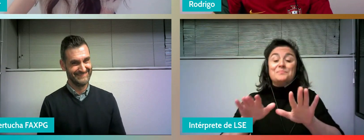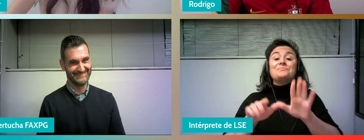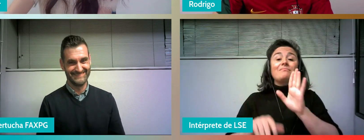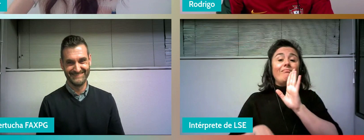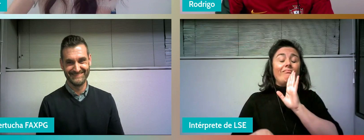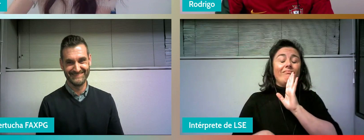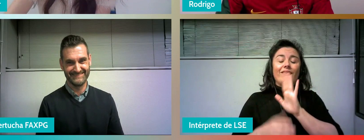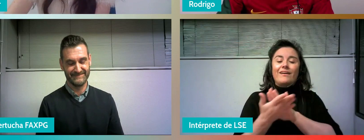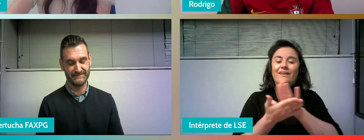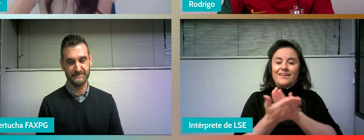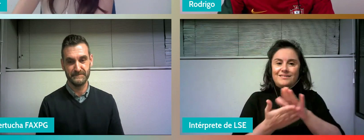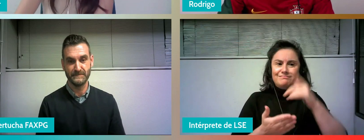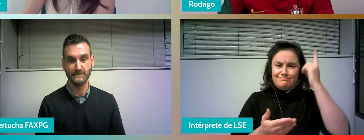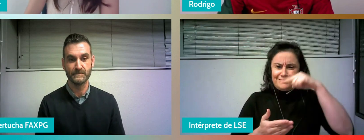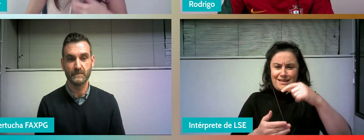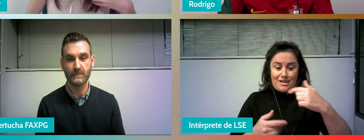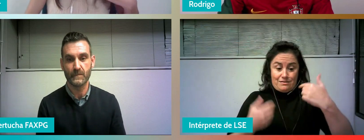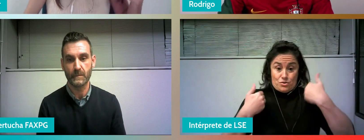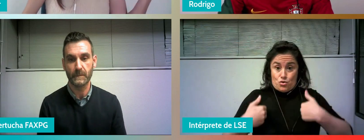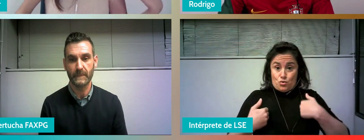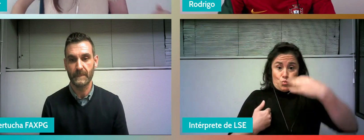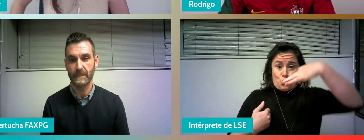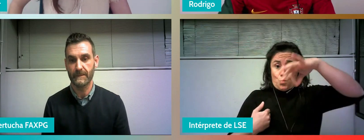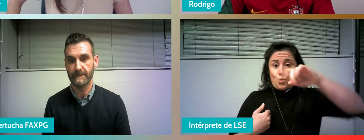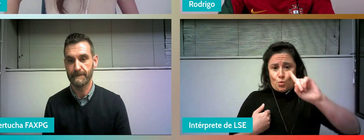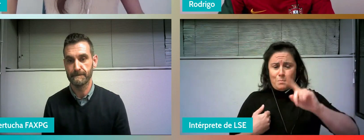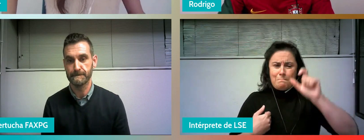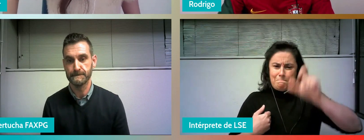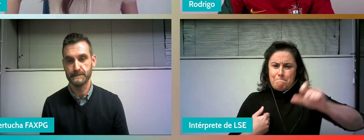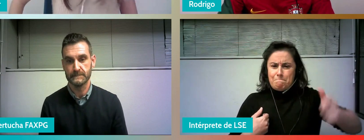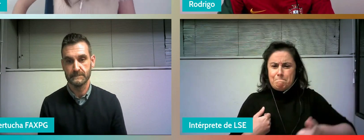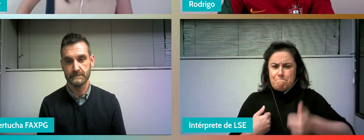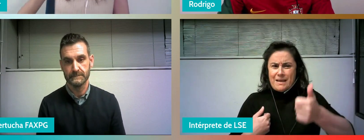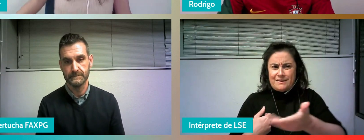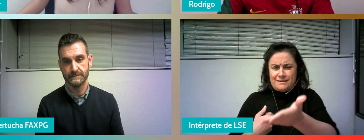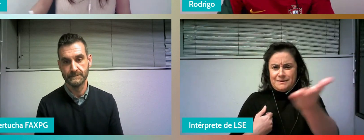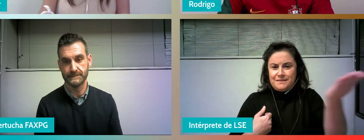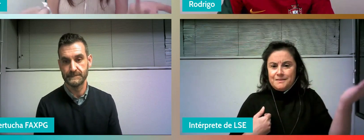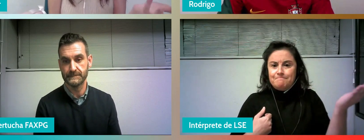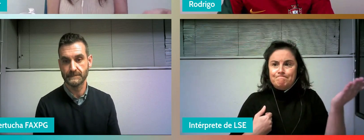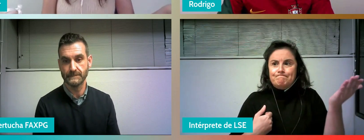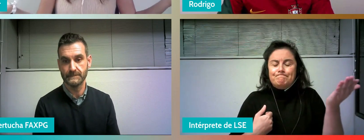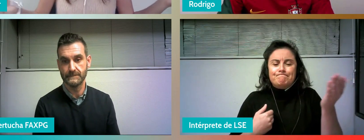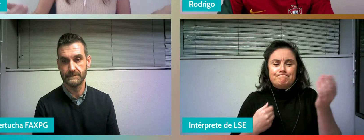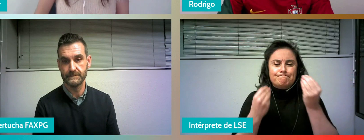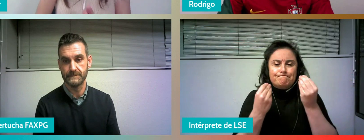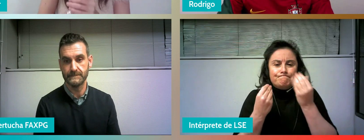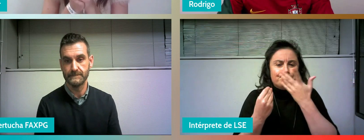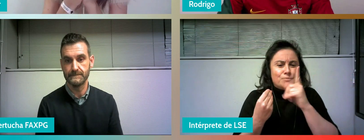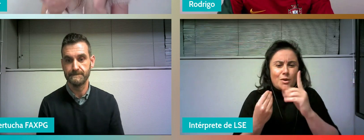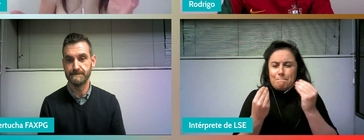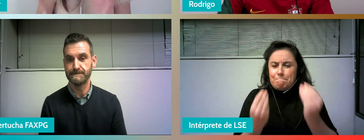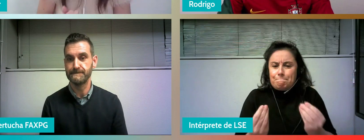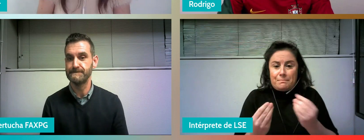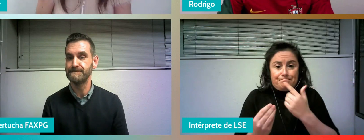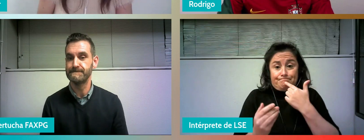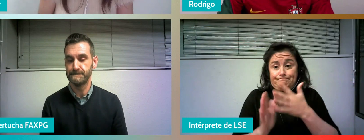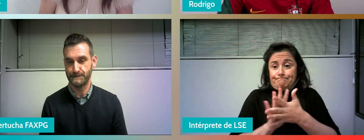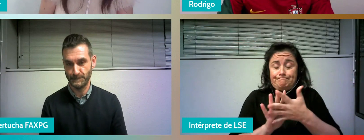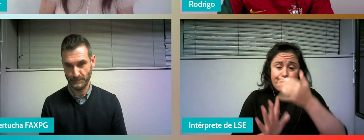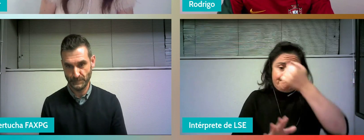min sei que hai máis xente que, claro, pois non coñecemos nada da lingua de